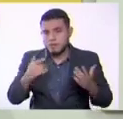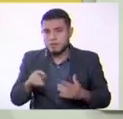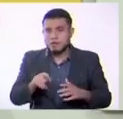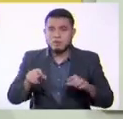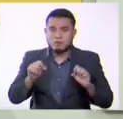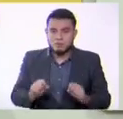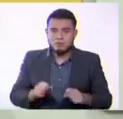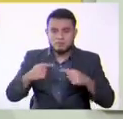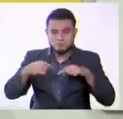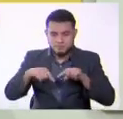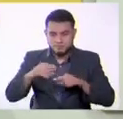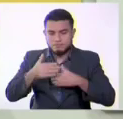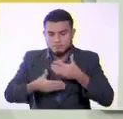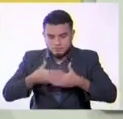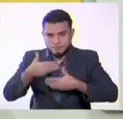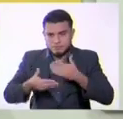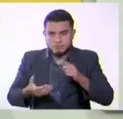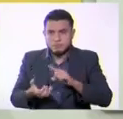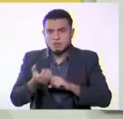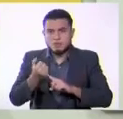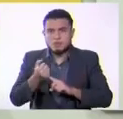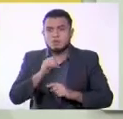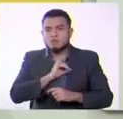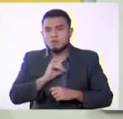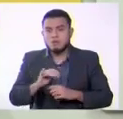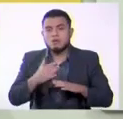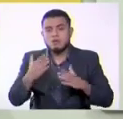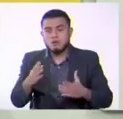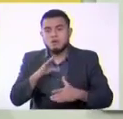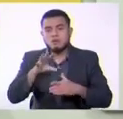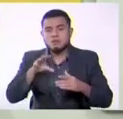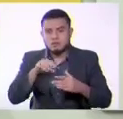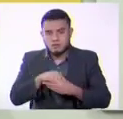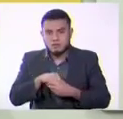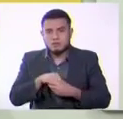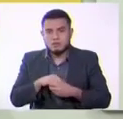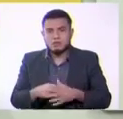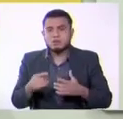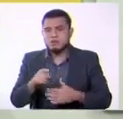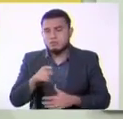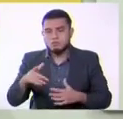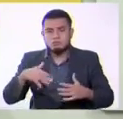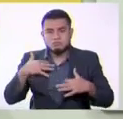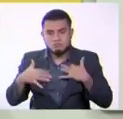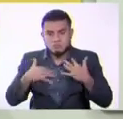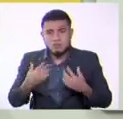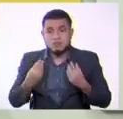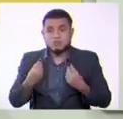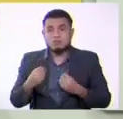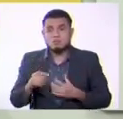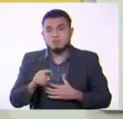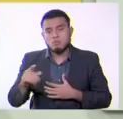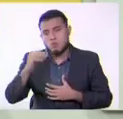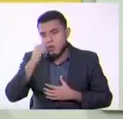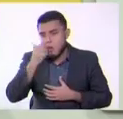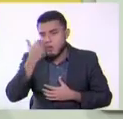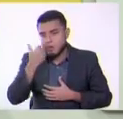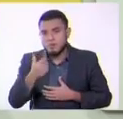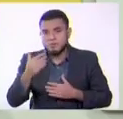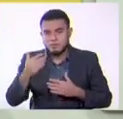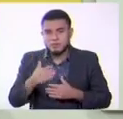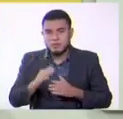ir poco a poco logrando esa identidad o esa integridad en cómo se perciben y cómo son como jóvenes, como